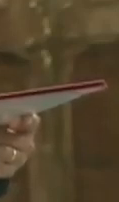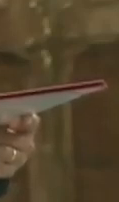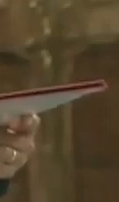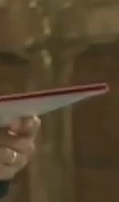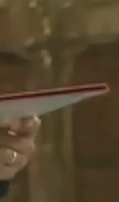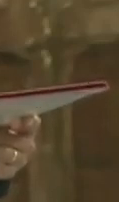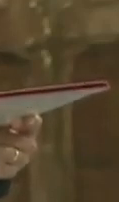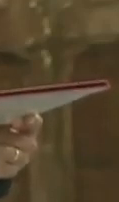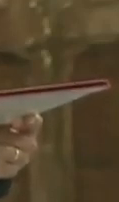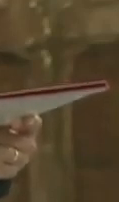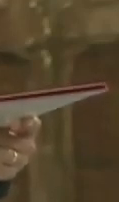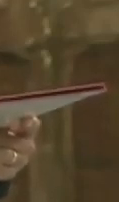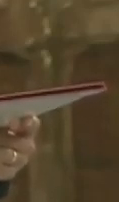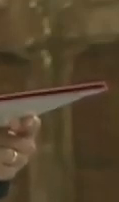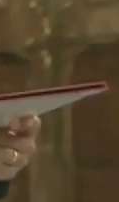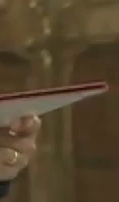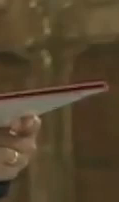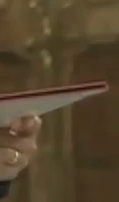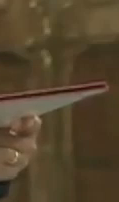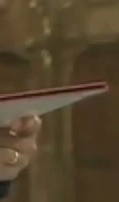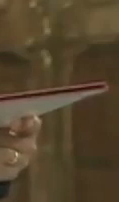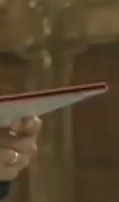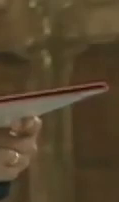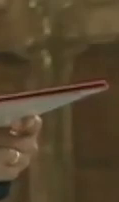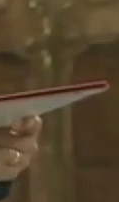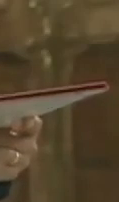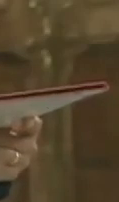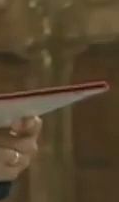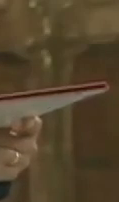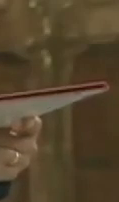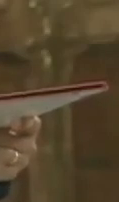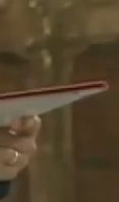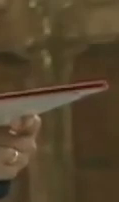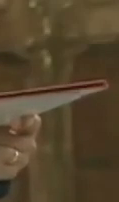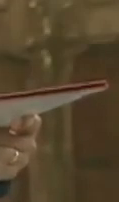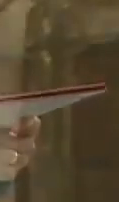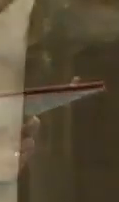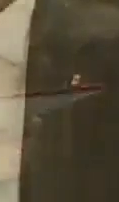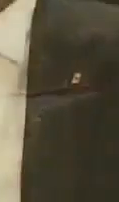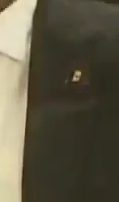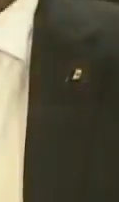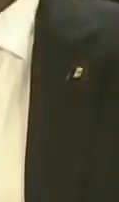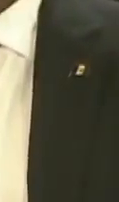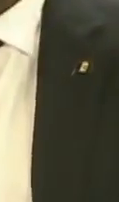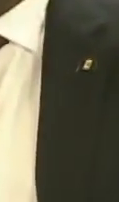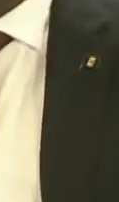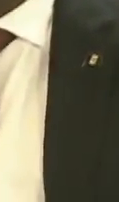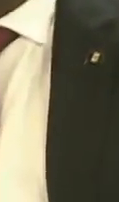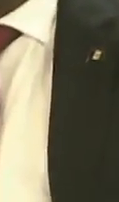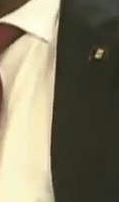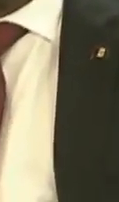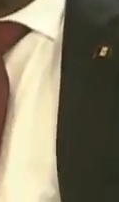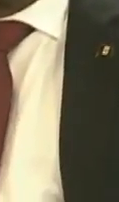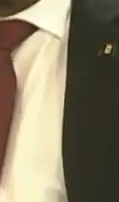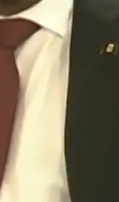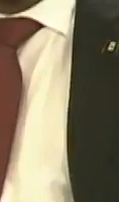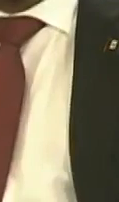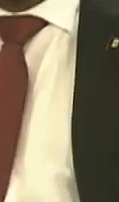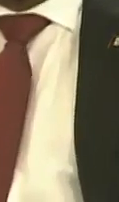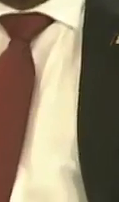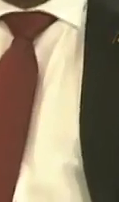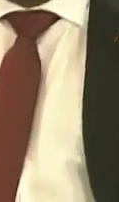de dólares, aunque hemos enfrentado la pandemia COVID-19 y muchas dificultades.